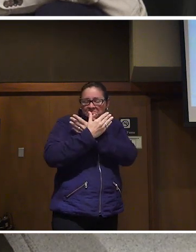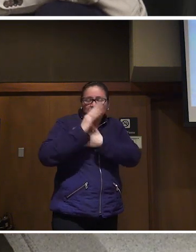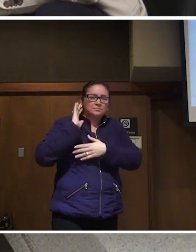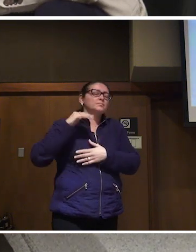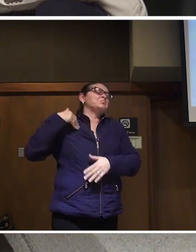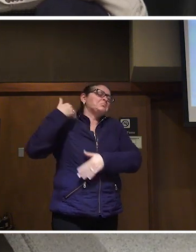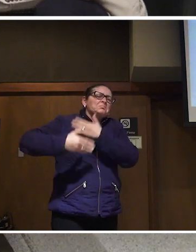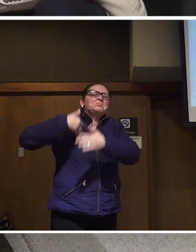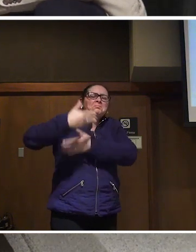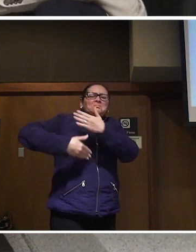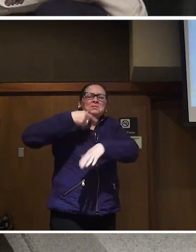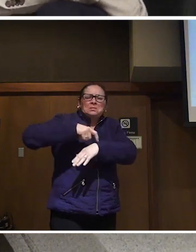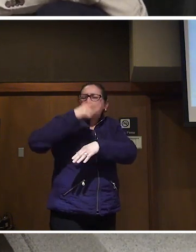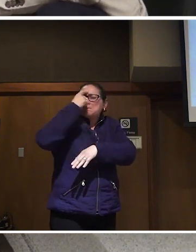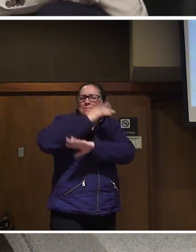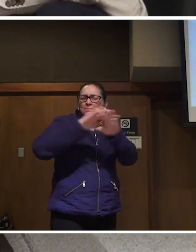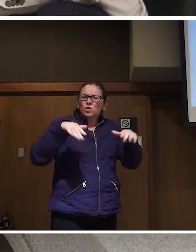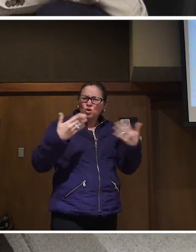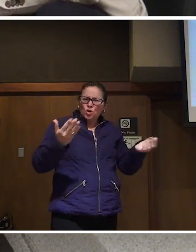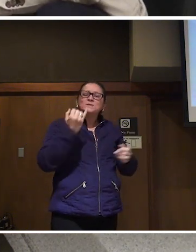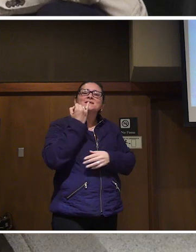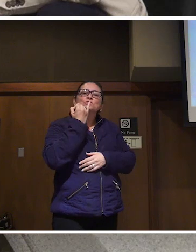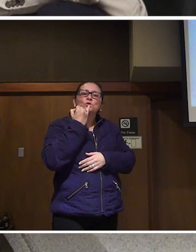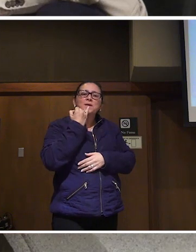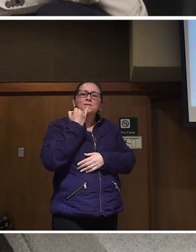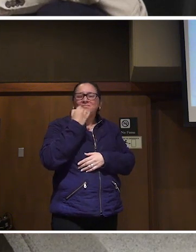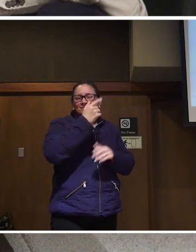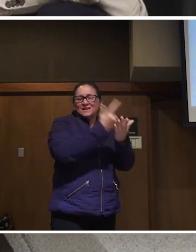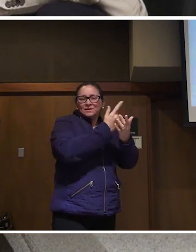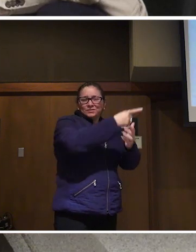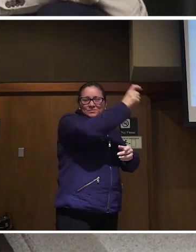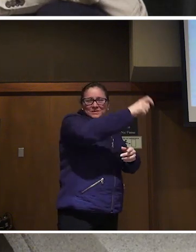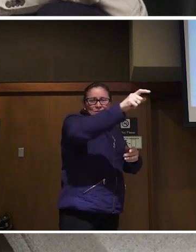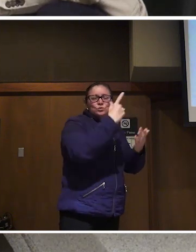los cambios entre la Nueva Granada y la República,